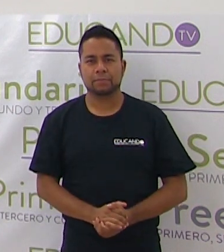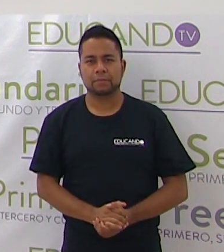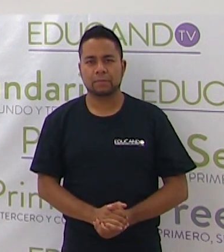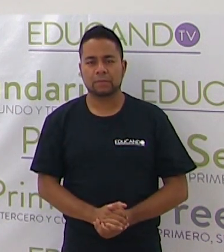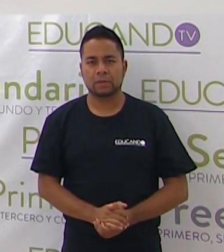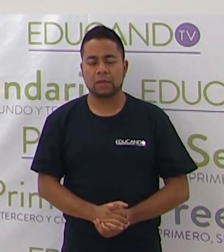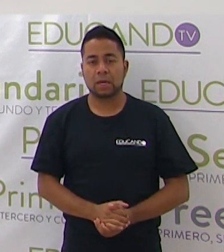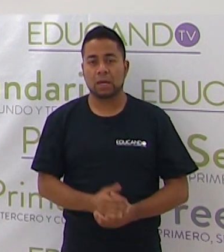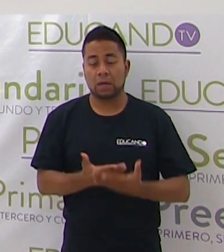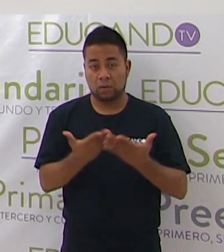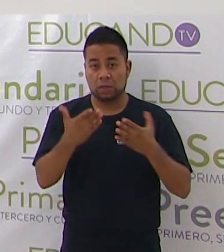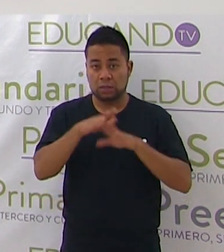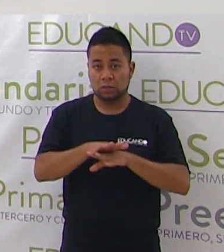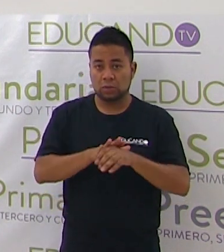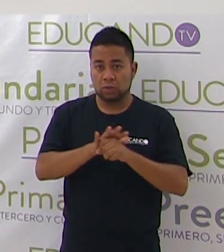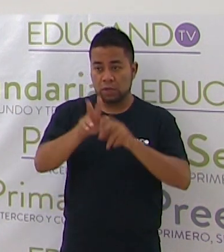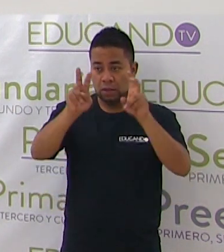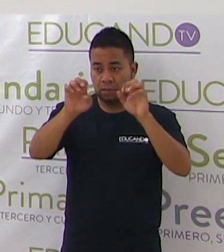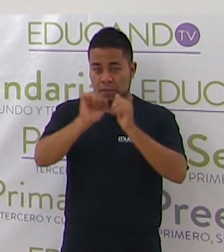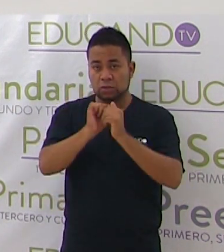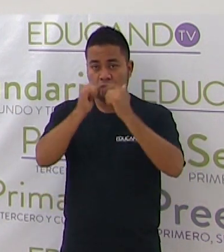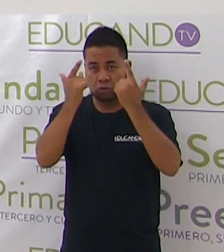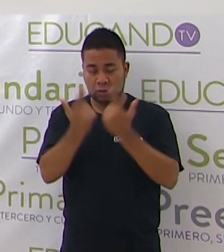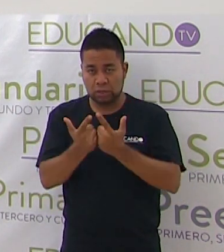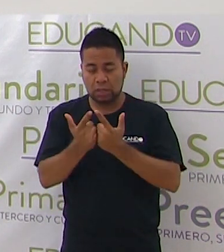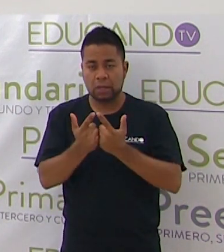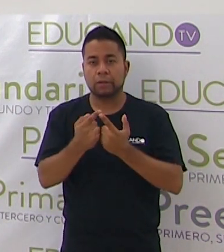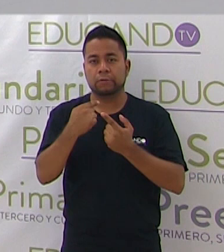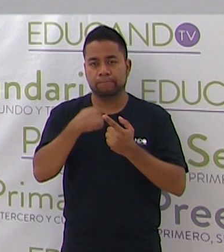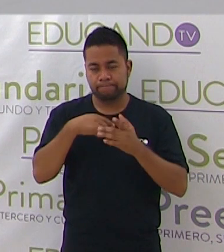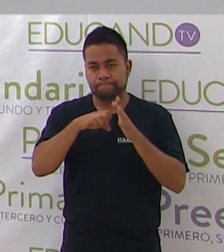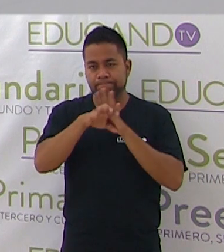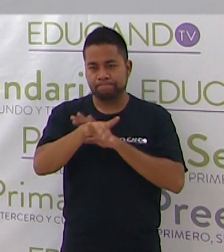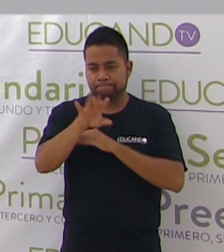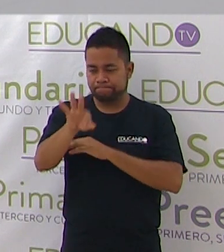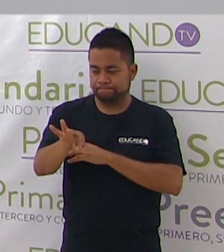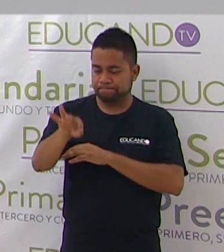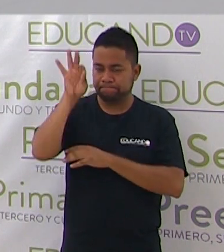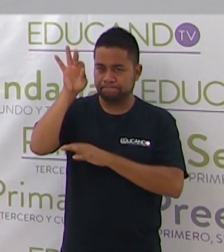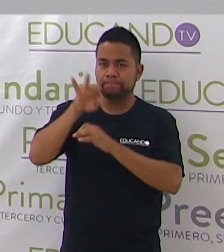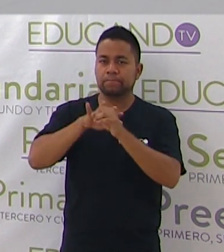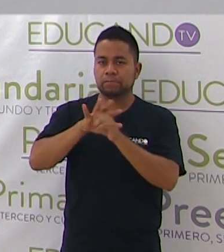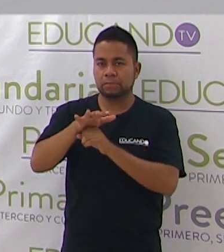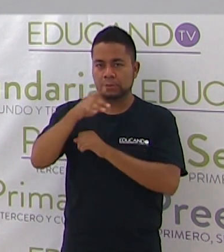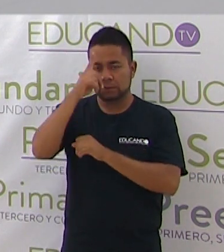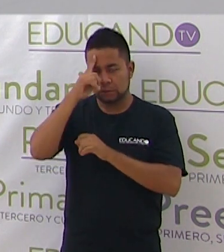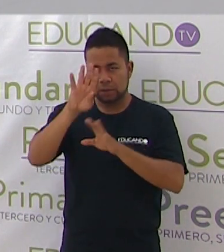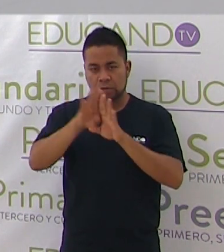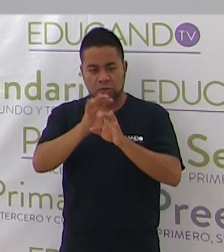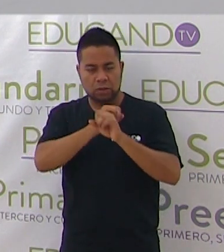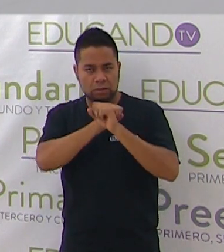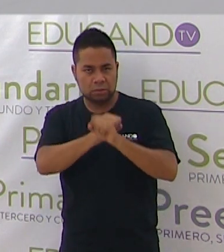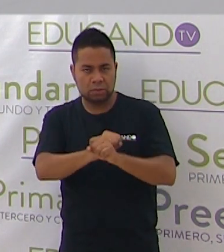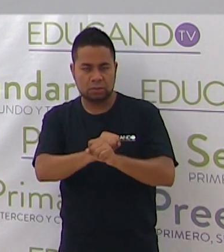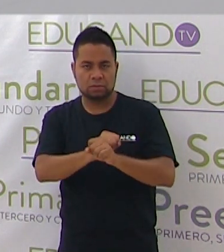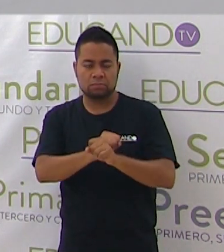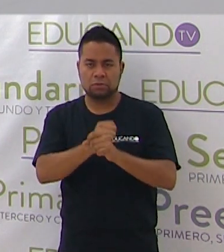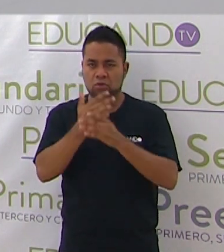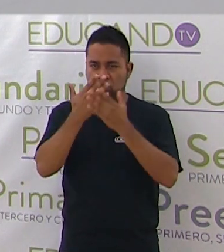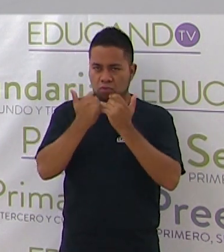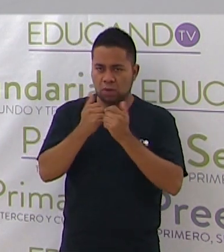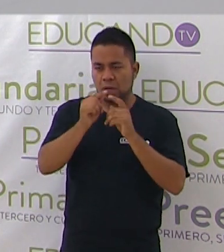Ahora, en cuanto a los temas sociales, yo aquí ya elegí algo que es la inseguridad. Últimamente